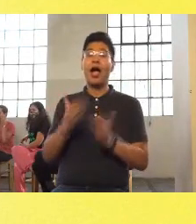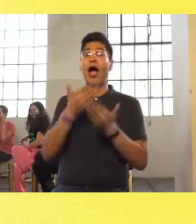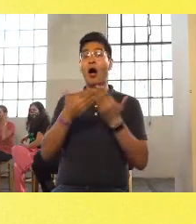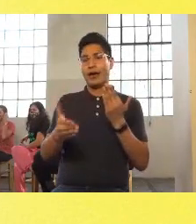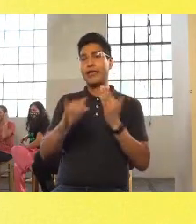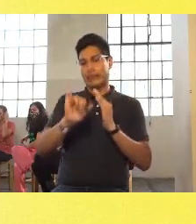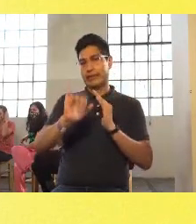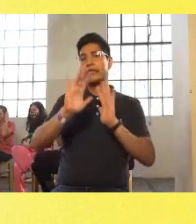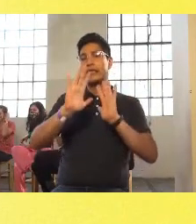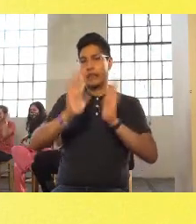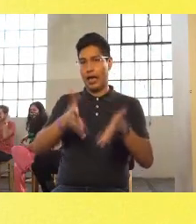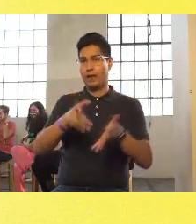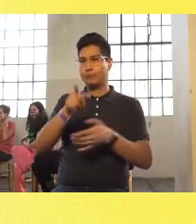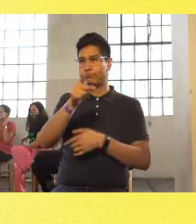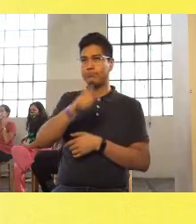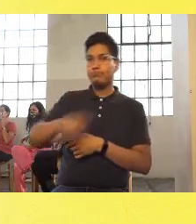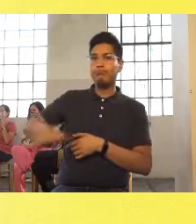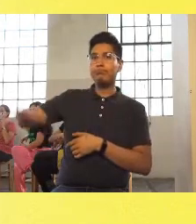al público.